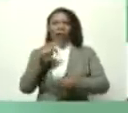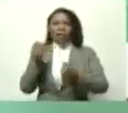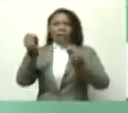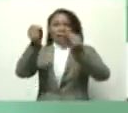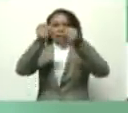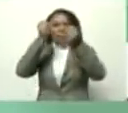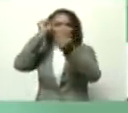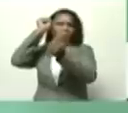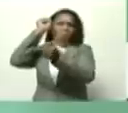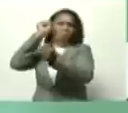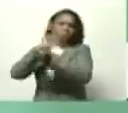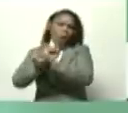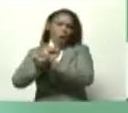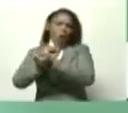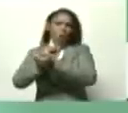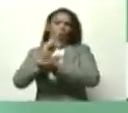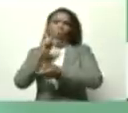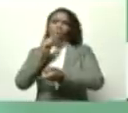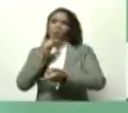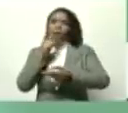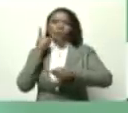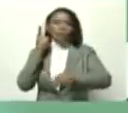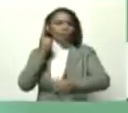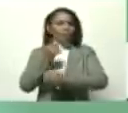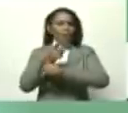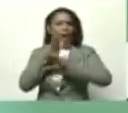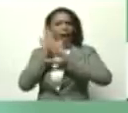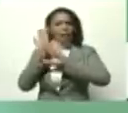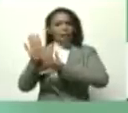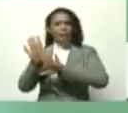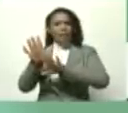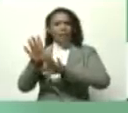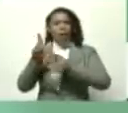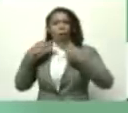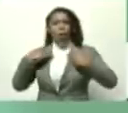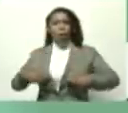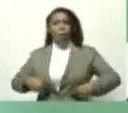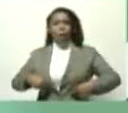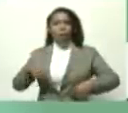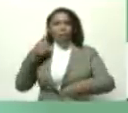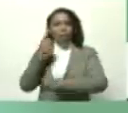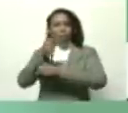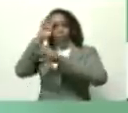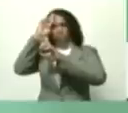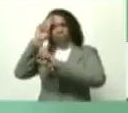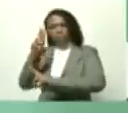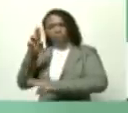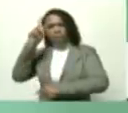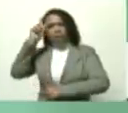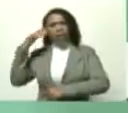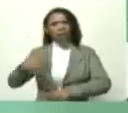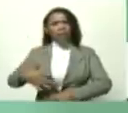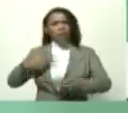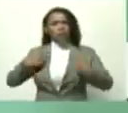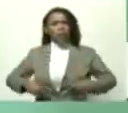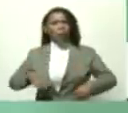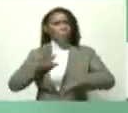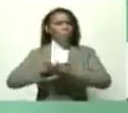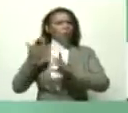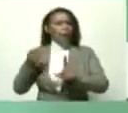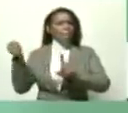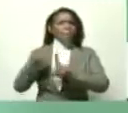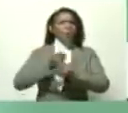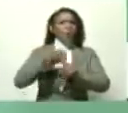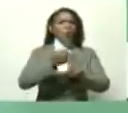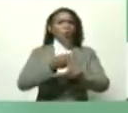celda que no debería tenerse a ningún ser humano al que se le deben respetar sus derechos humanos? ¿Por qué lo someten